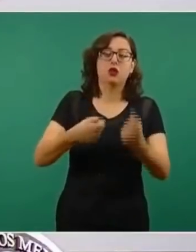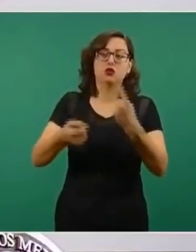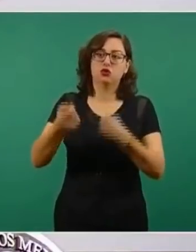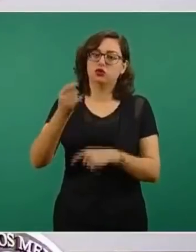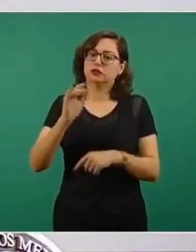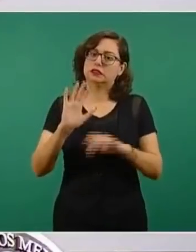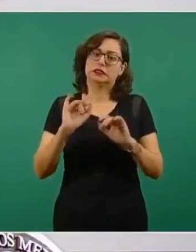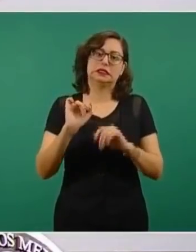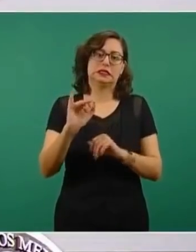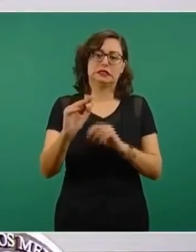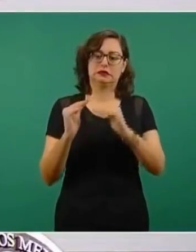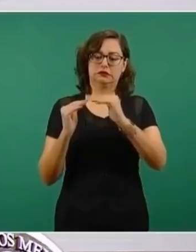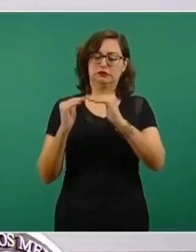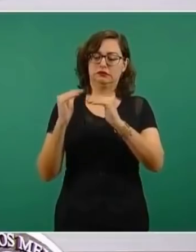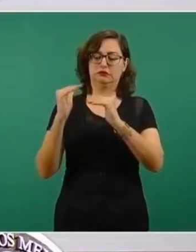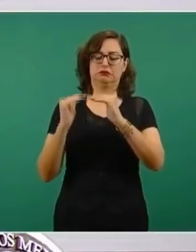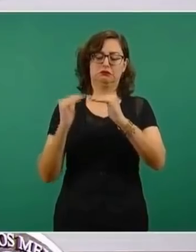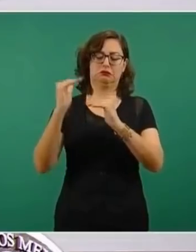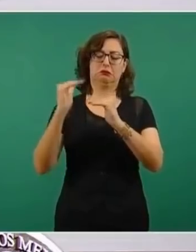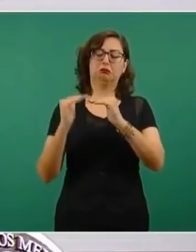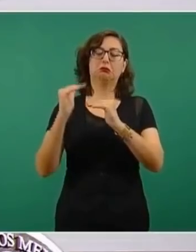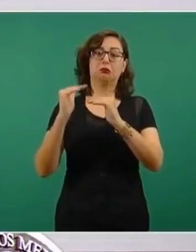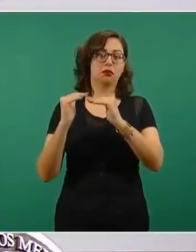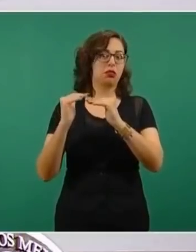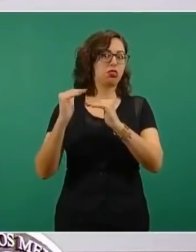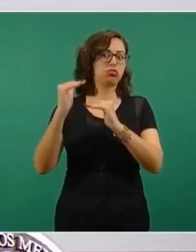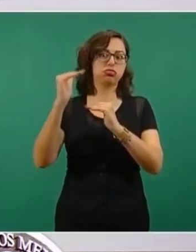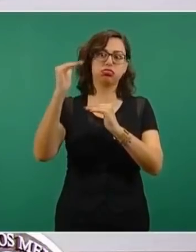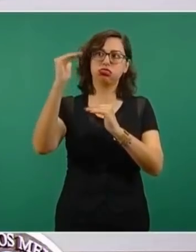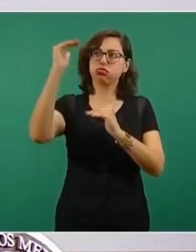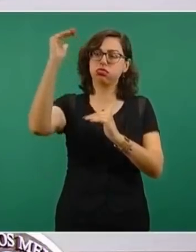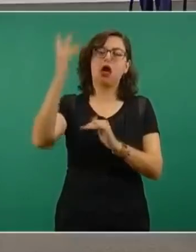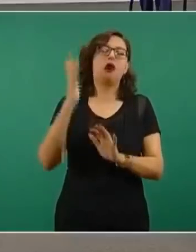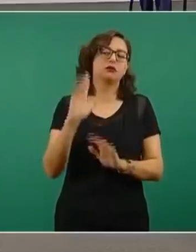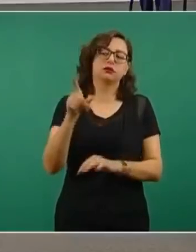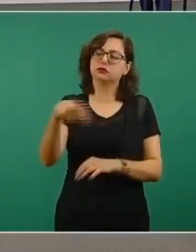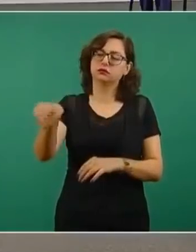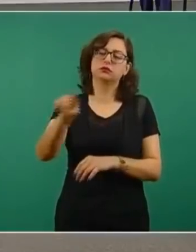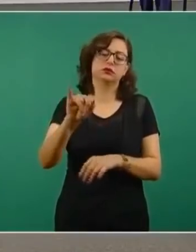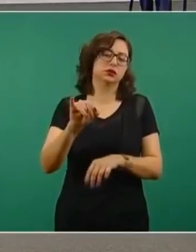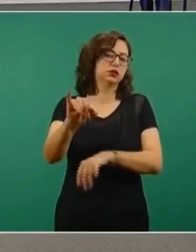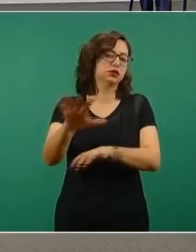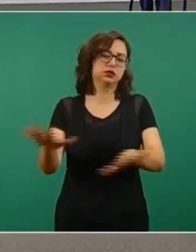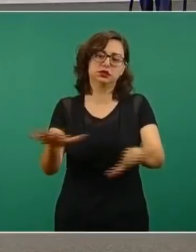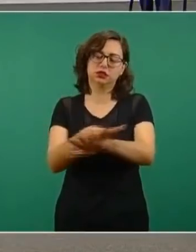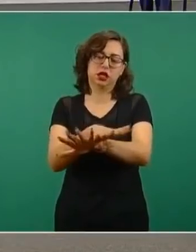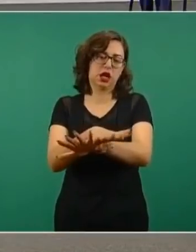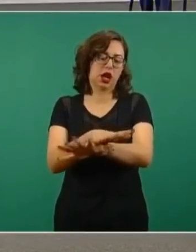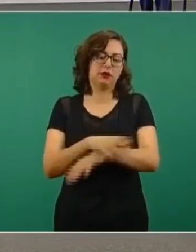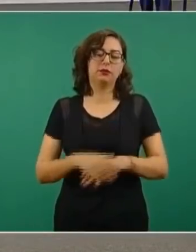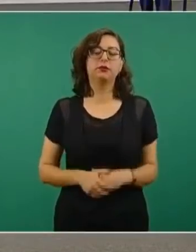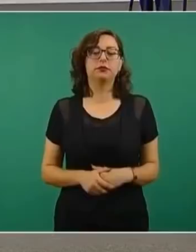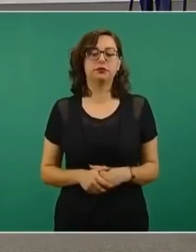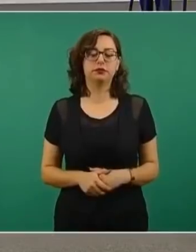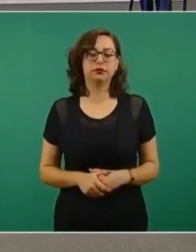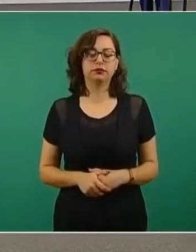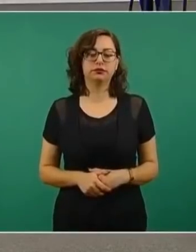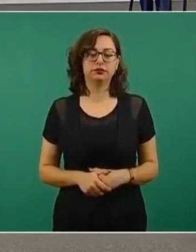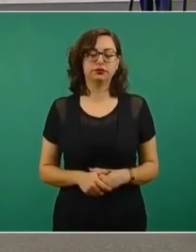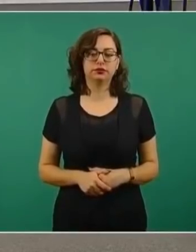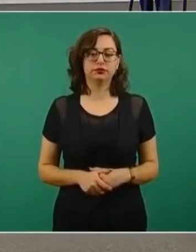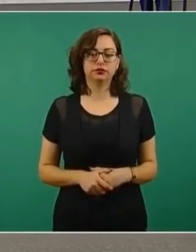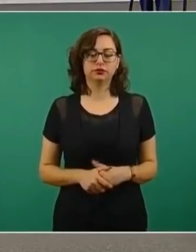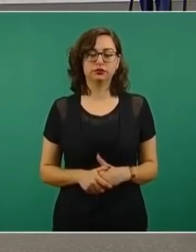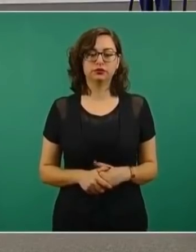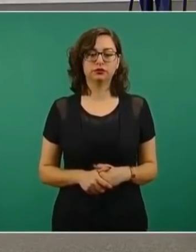sector. Los usuarios que ya estaban en la DAC y que reduzcan su consumo, pues bueno, migrarán a la tarifa ordinaria que corresponda, ¿no? A razón